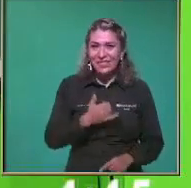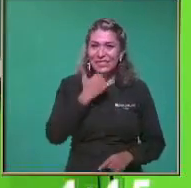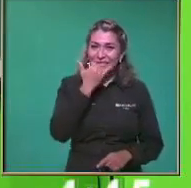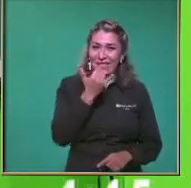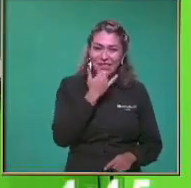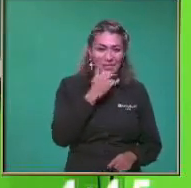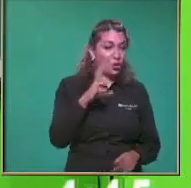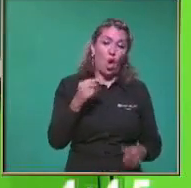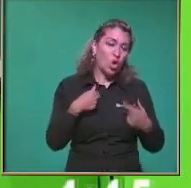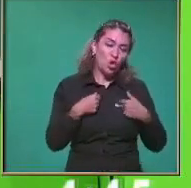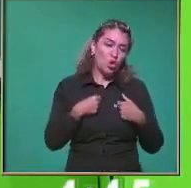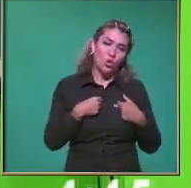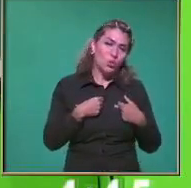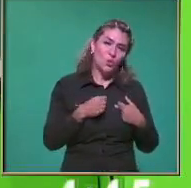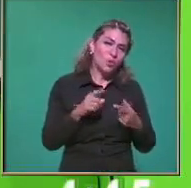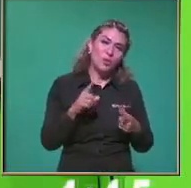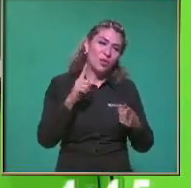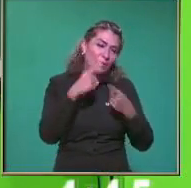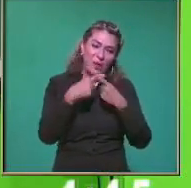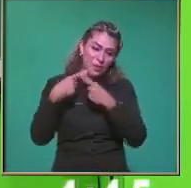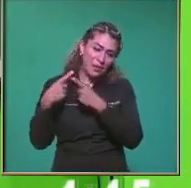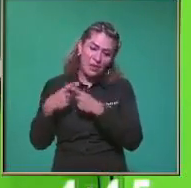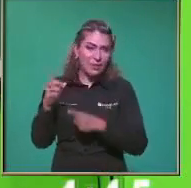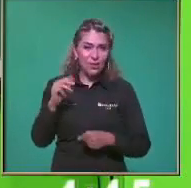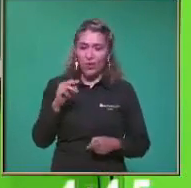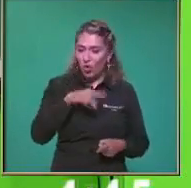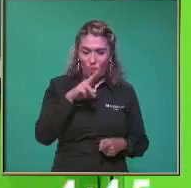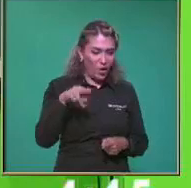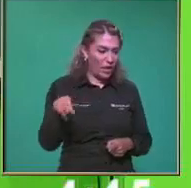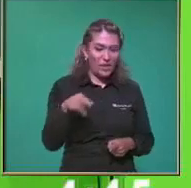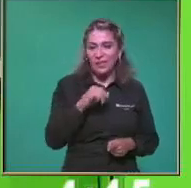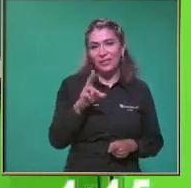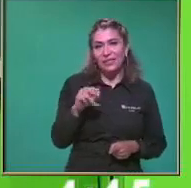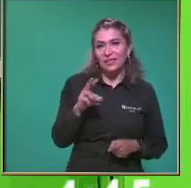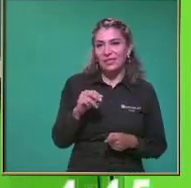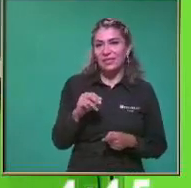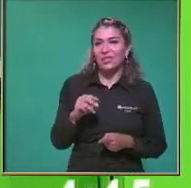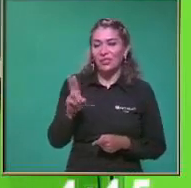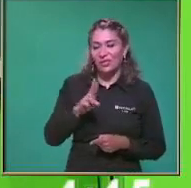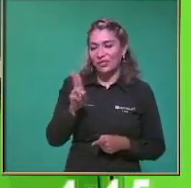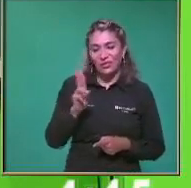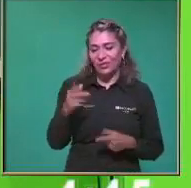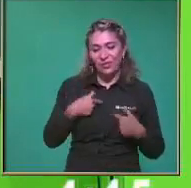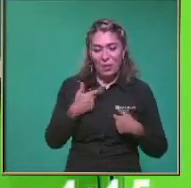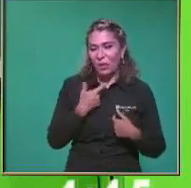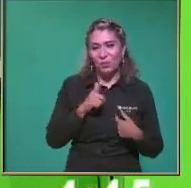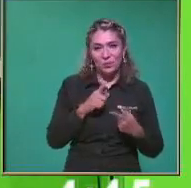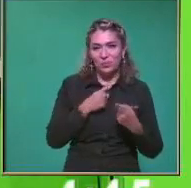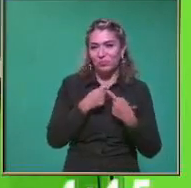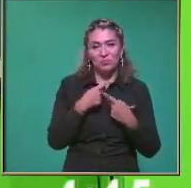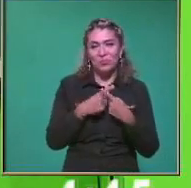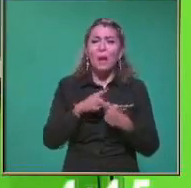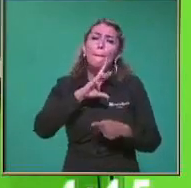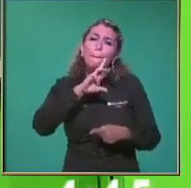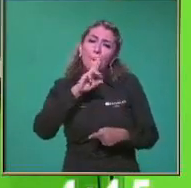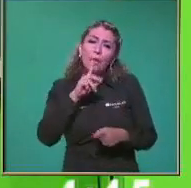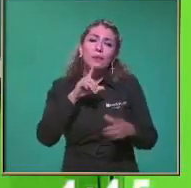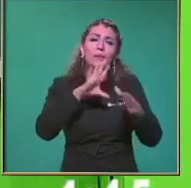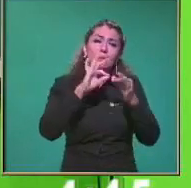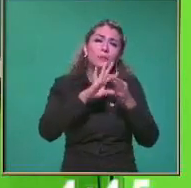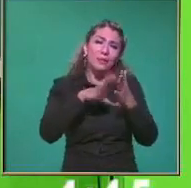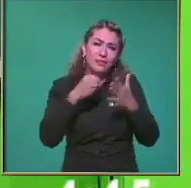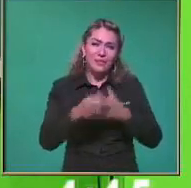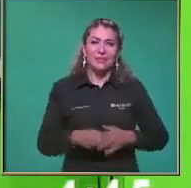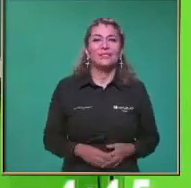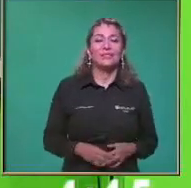No, yo soy maestra, déjenme les cuento que yo soy maestra, que no pongo tachas. Las tachas no van conmigo. Bueno, entonces un cuarto es menor